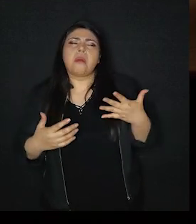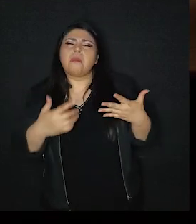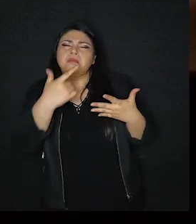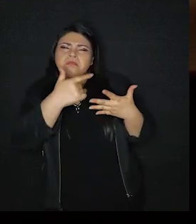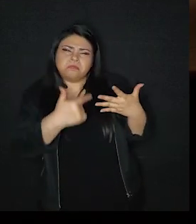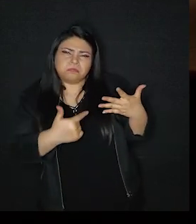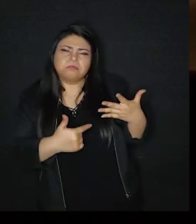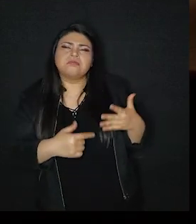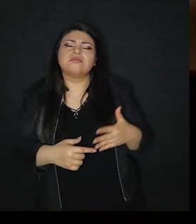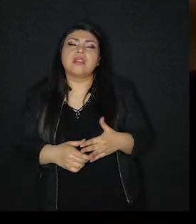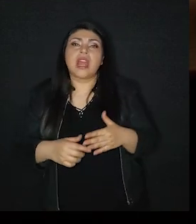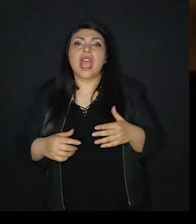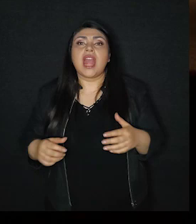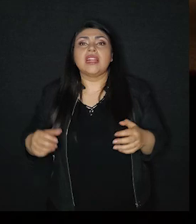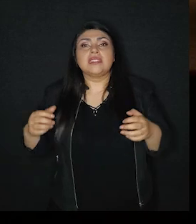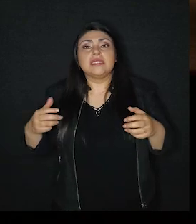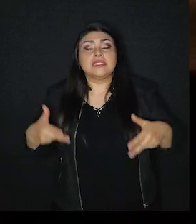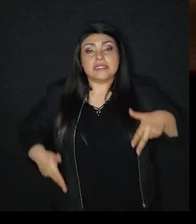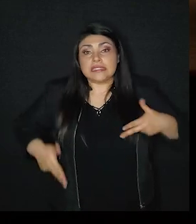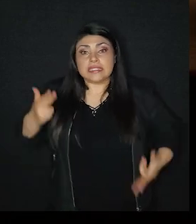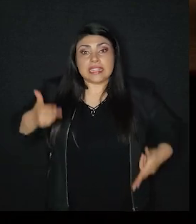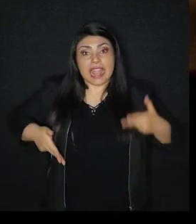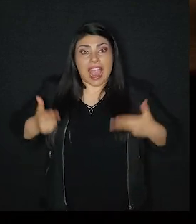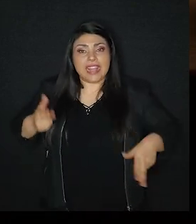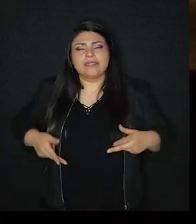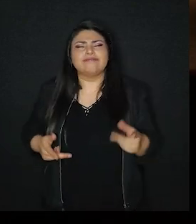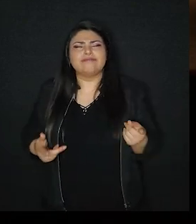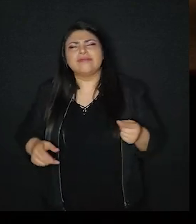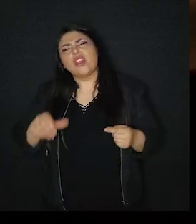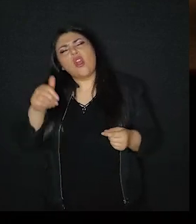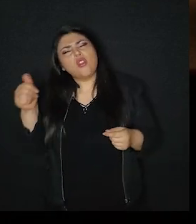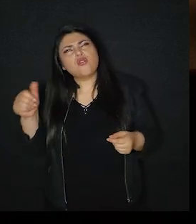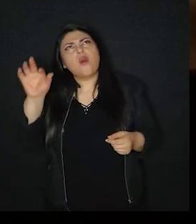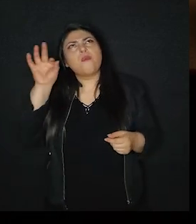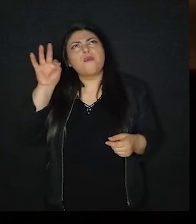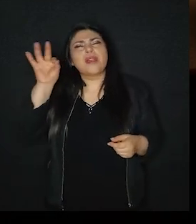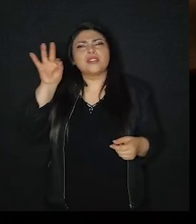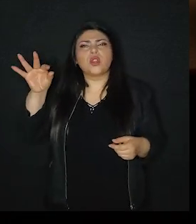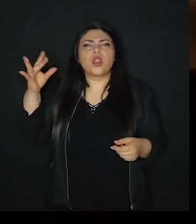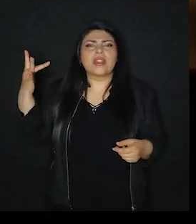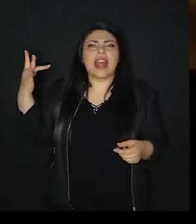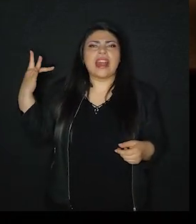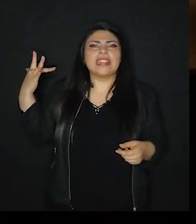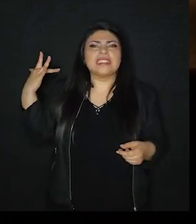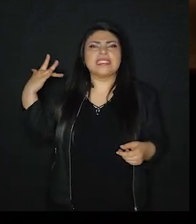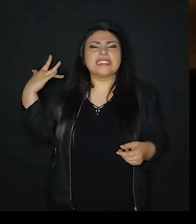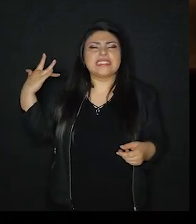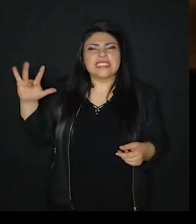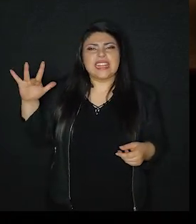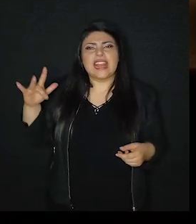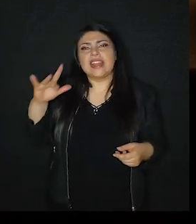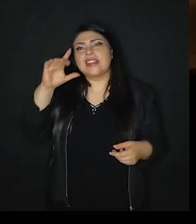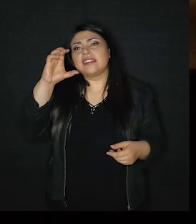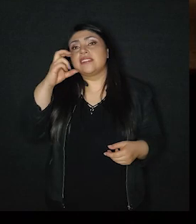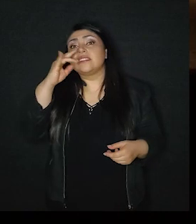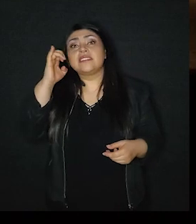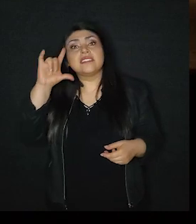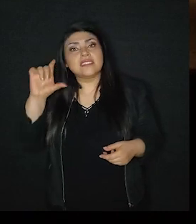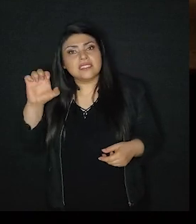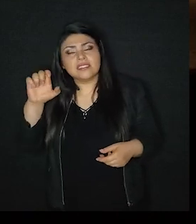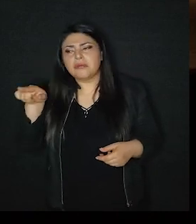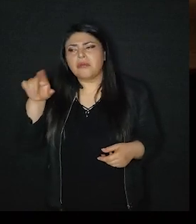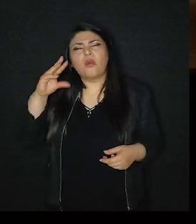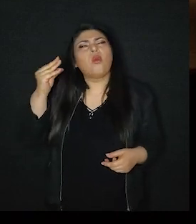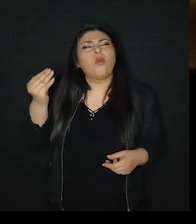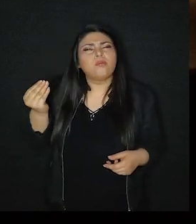y habían si no estoy mal un pastor de chile también y sacamos ese tema o conversación porque debemos de congregarnos